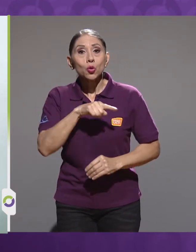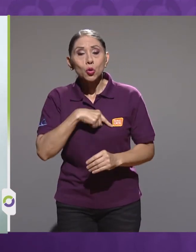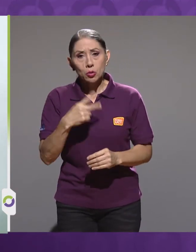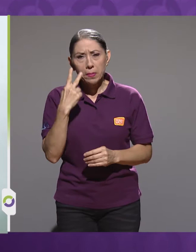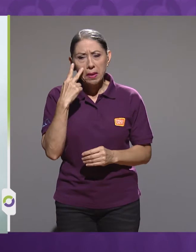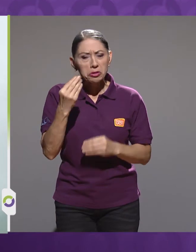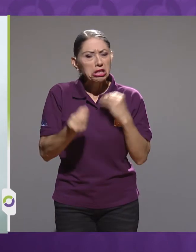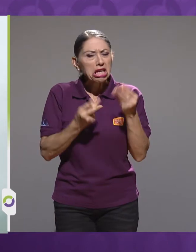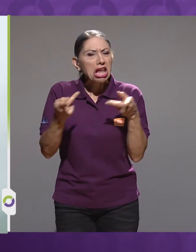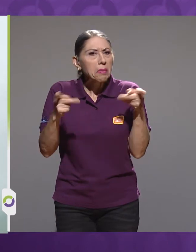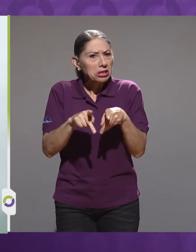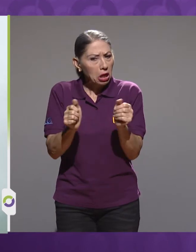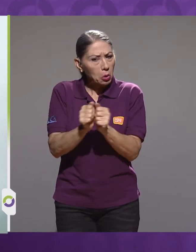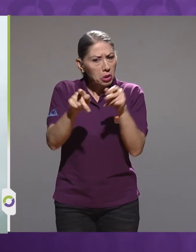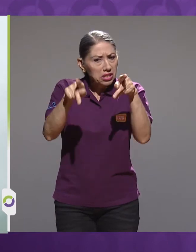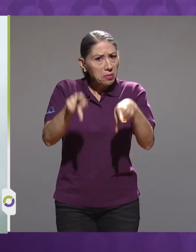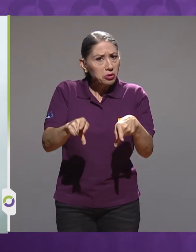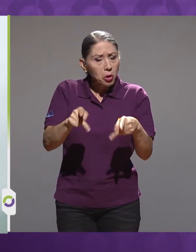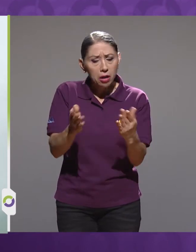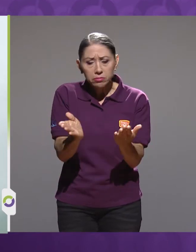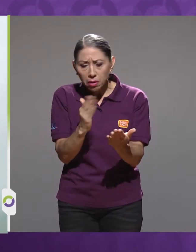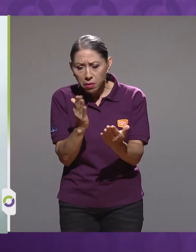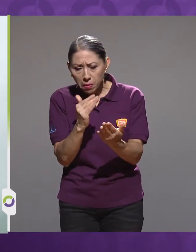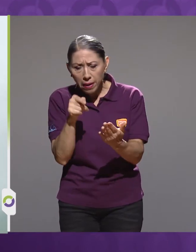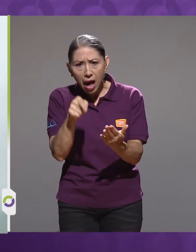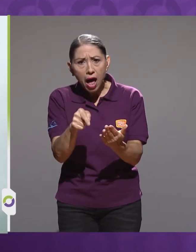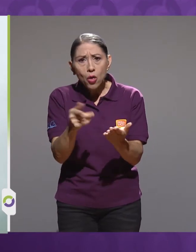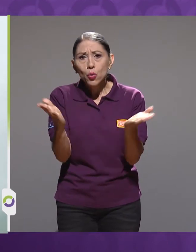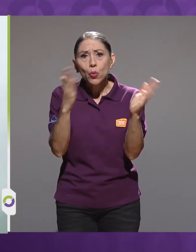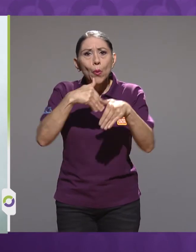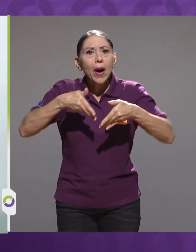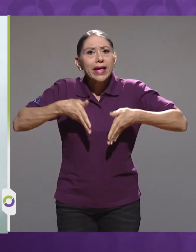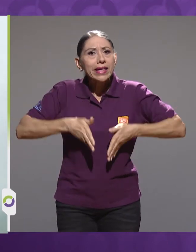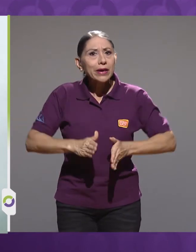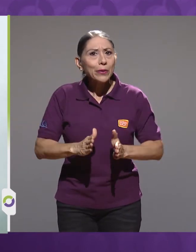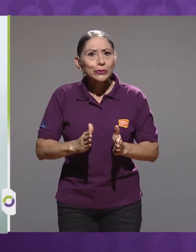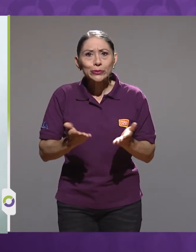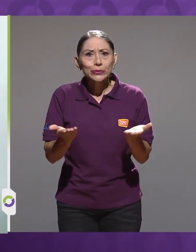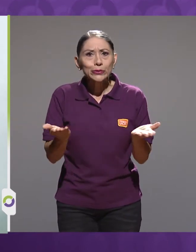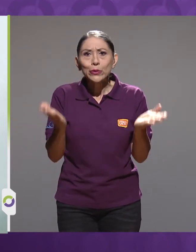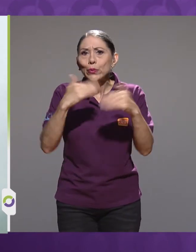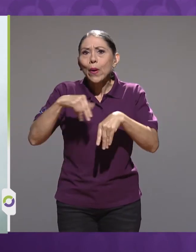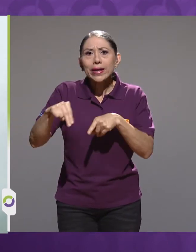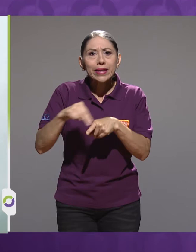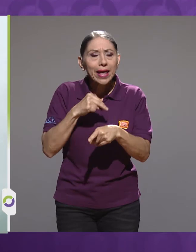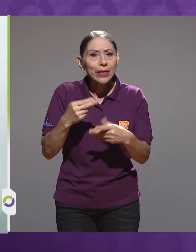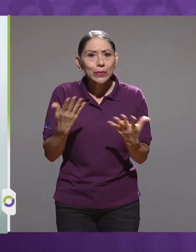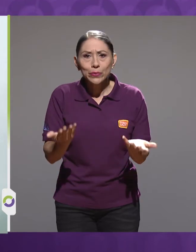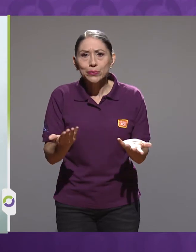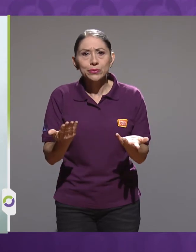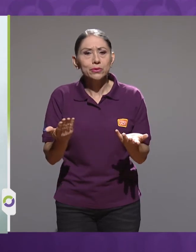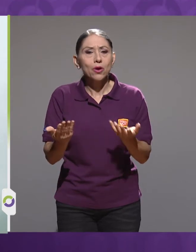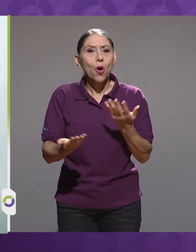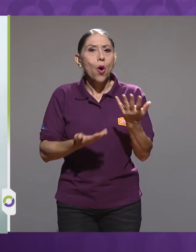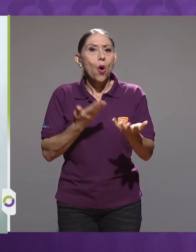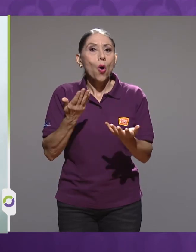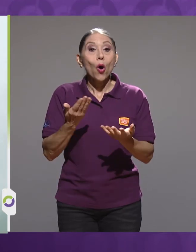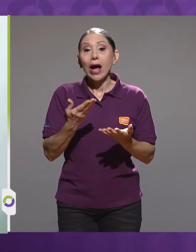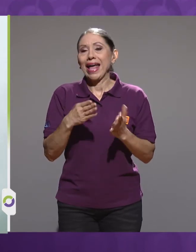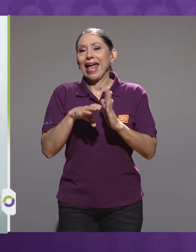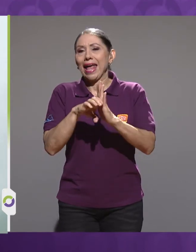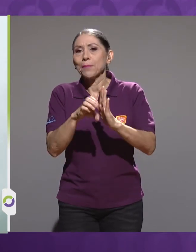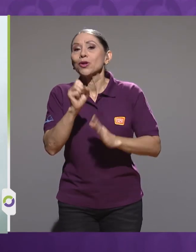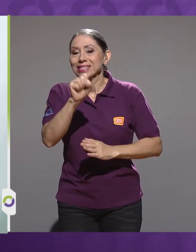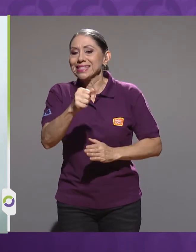buscar, ¿verdad?, el historial de la persona, nos encontramos que no hay hijos, no, obviamente entonces no van a haber nietos,